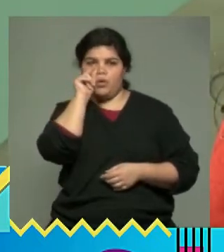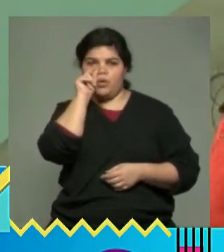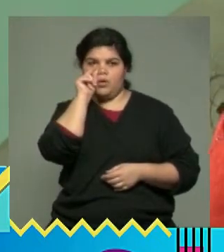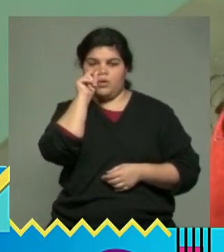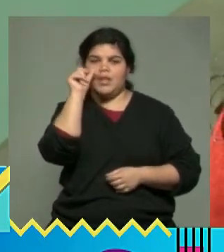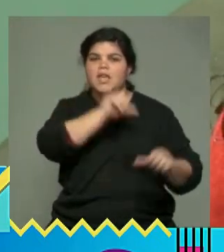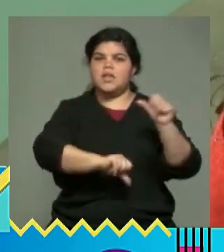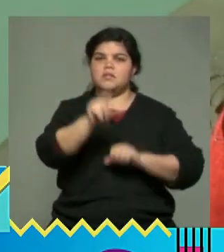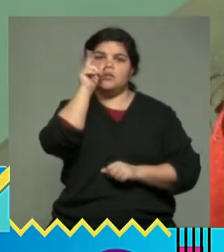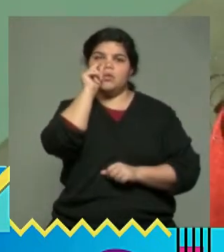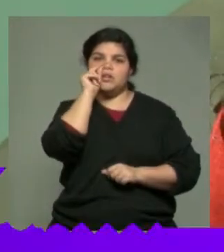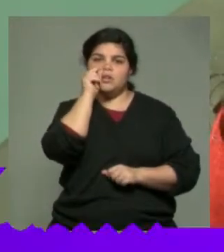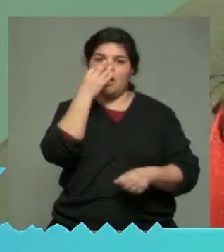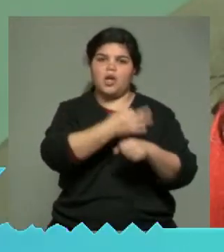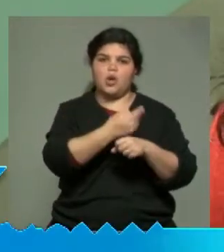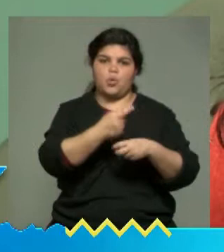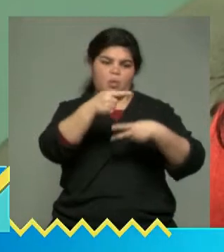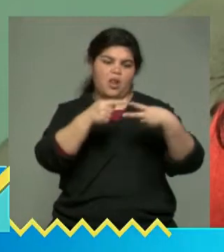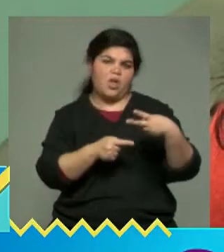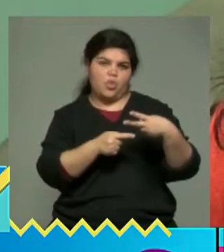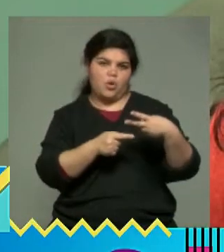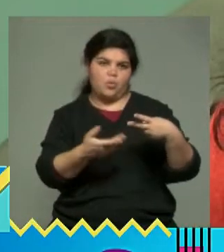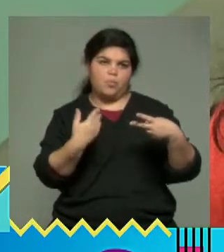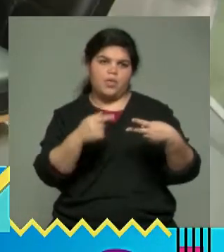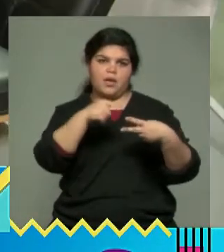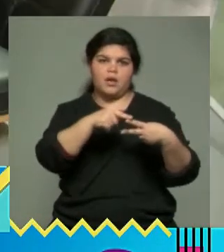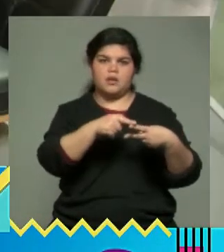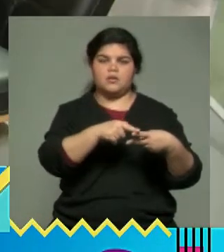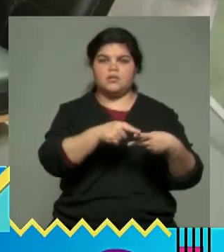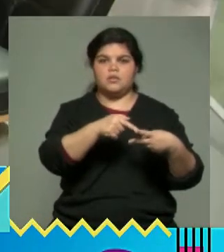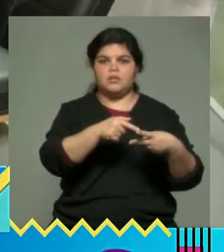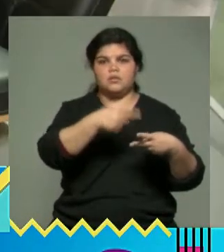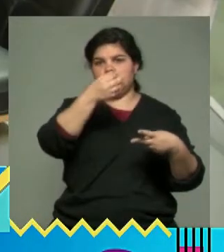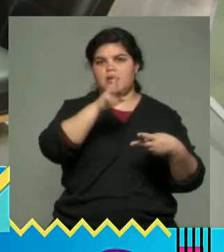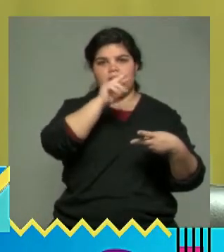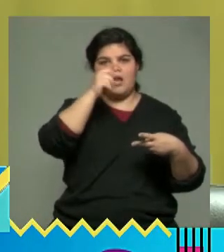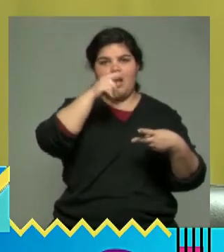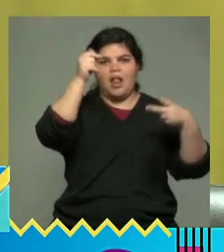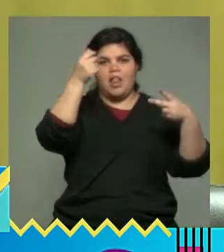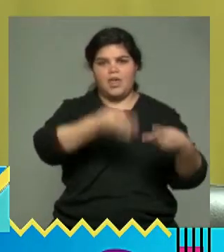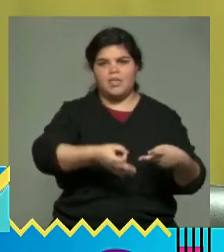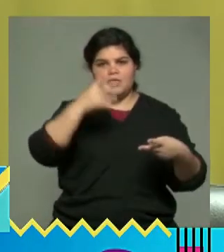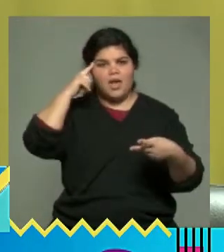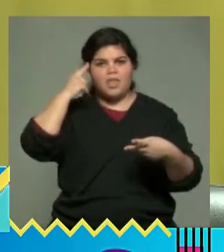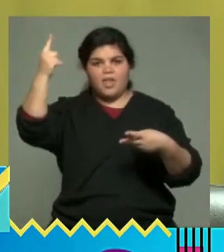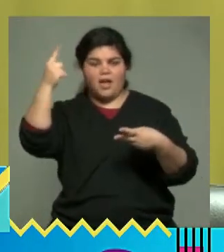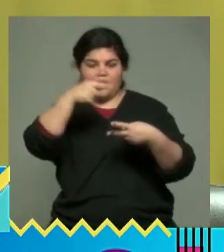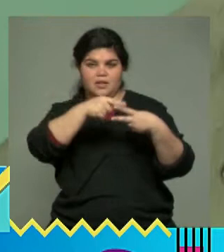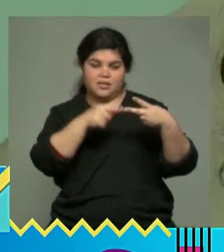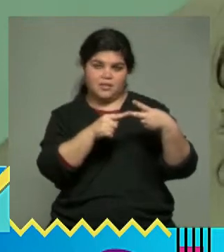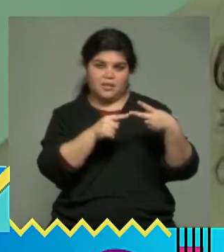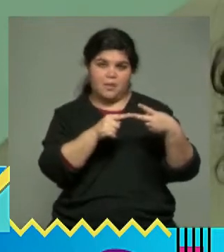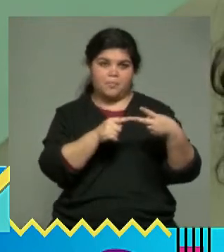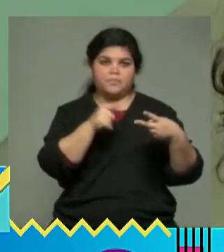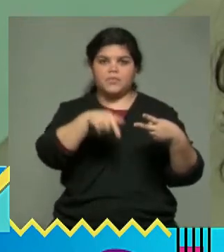tenés básicamente dos escuelas resumidas para tomar este tema, que es la escuela realista y la escuela idealista. Desde la escuela idealista vos podés decir este deber ser de